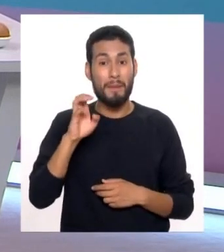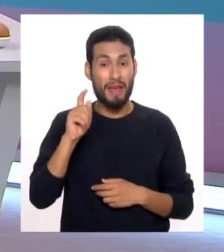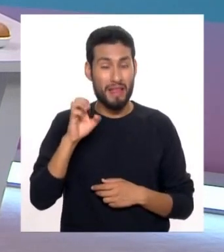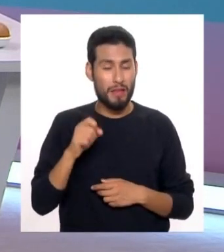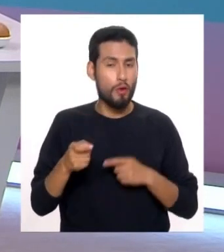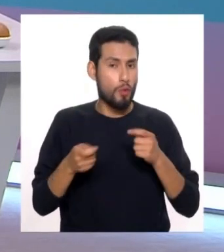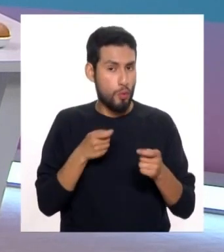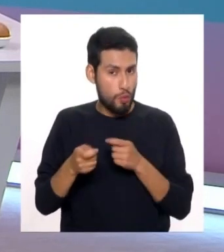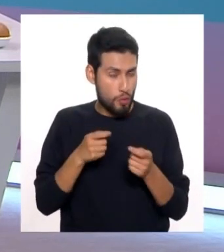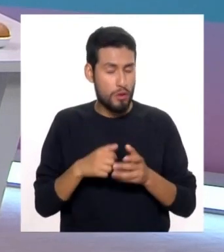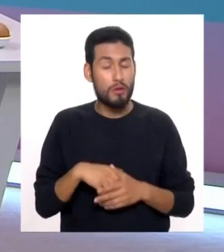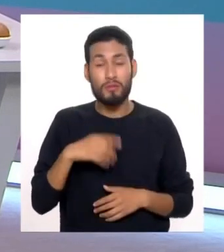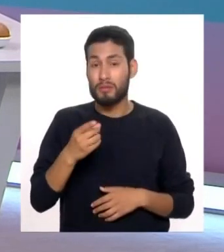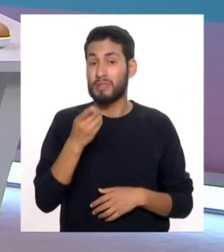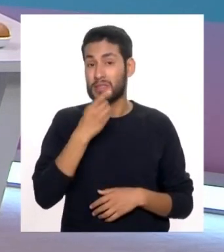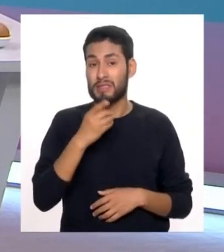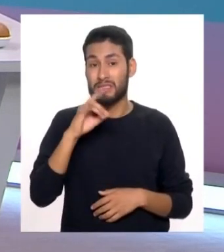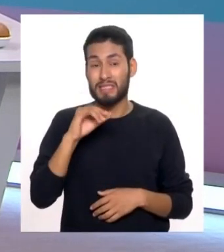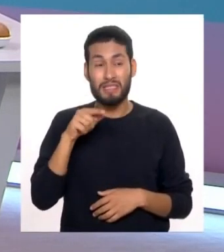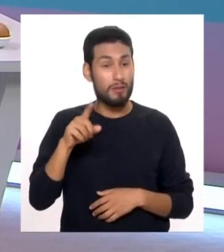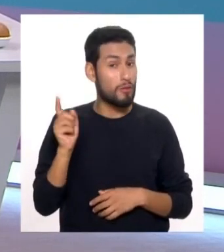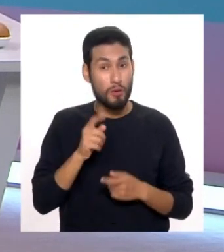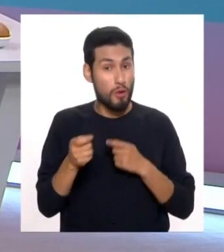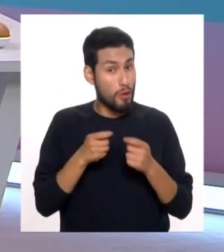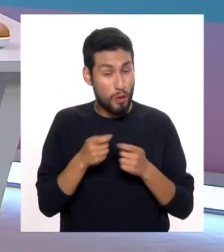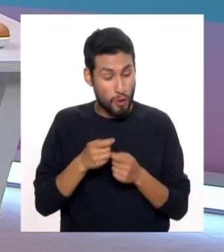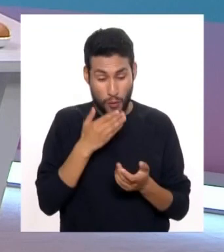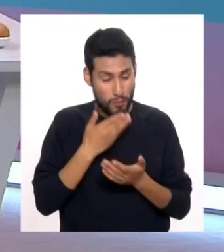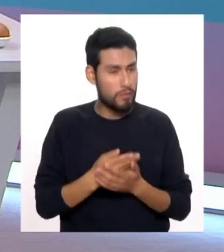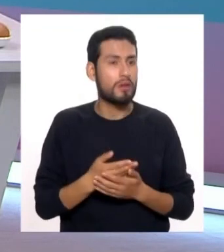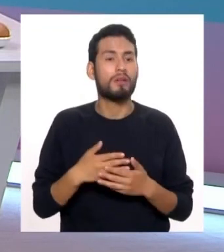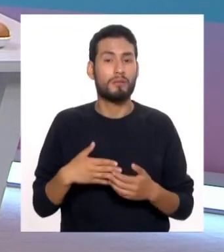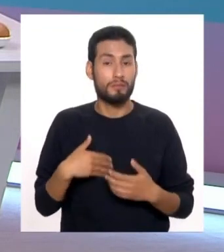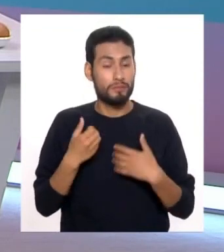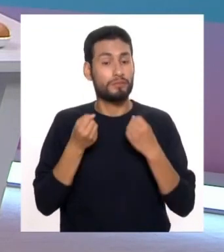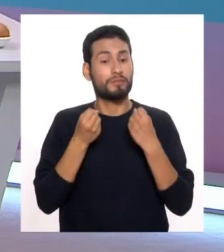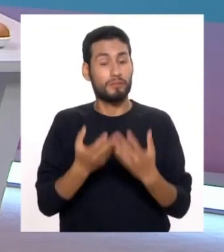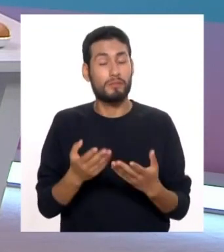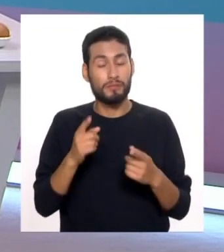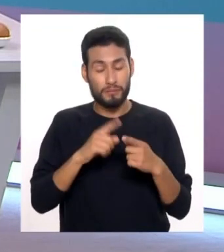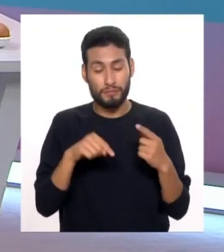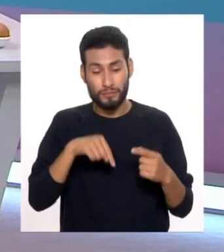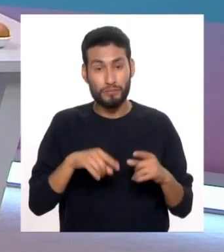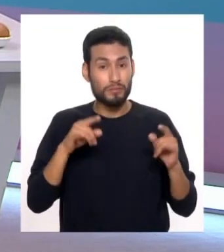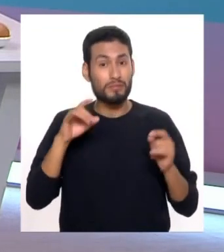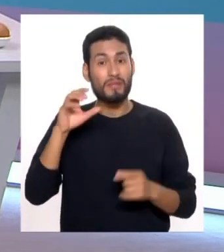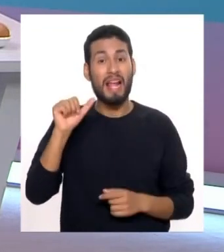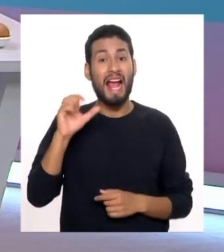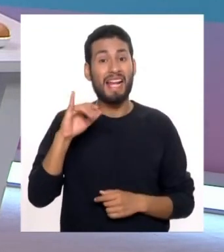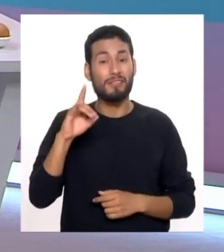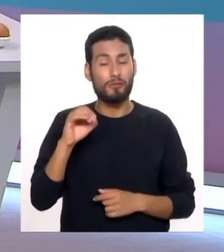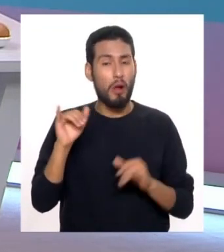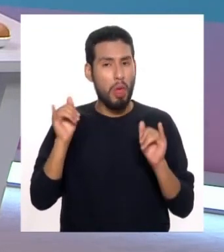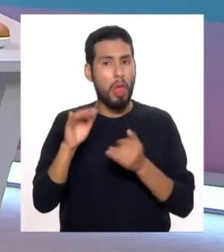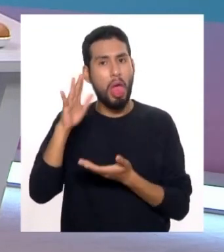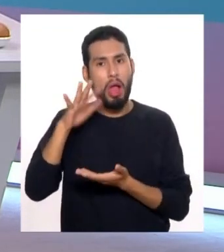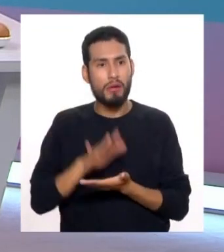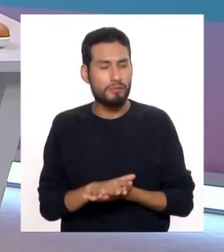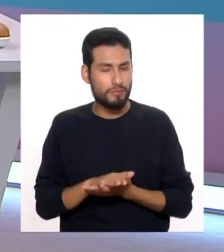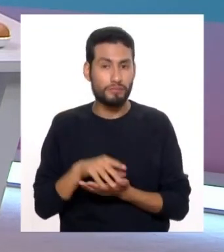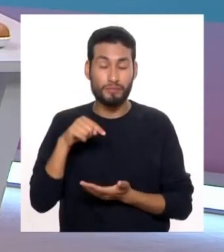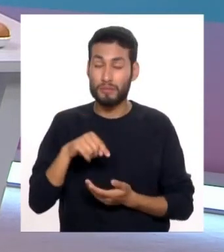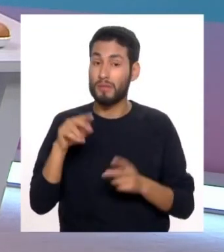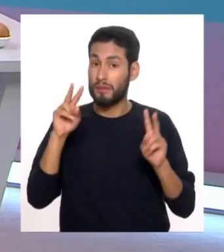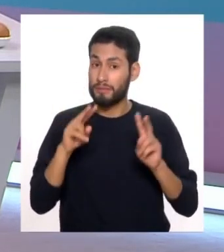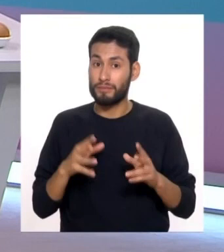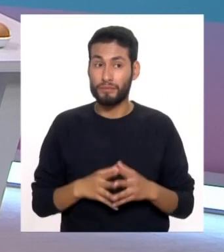porque la diabetes mellitus sin control también termina con las reservas del ácido fólico, que además esta